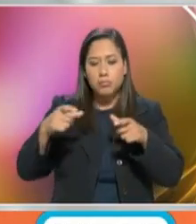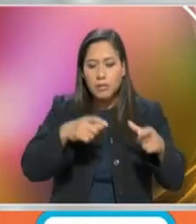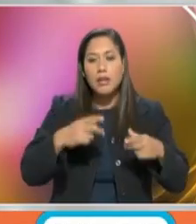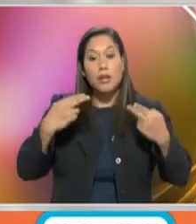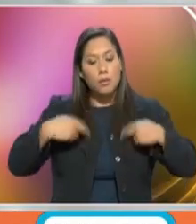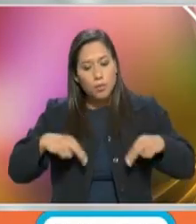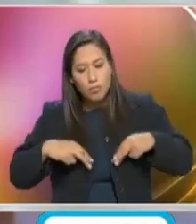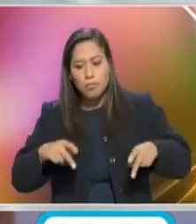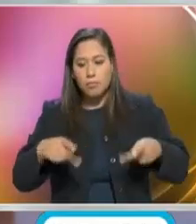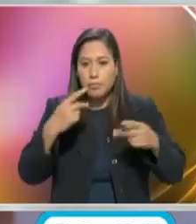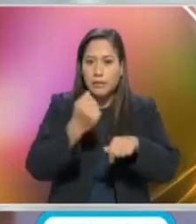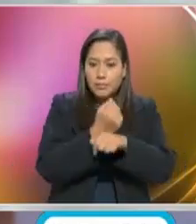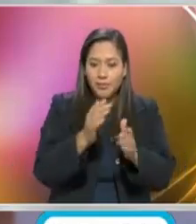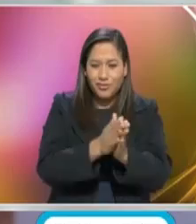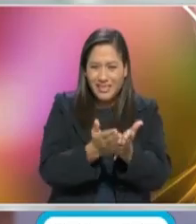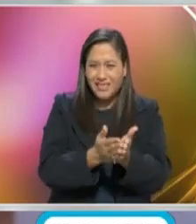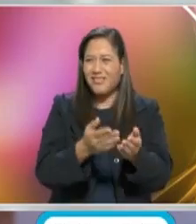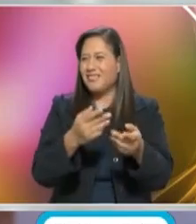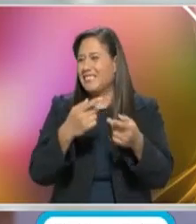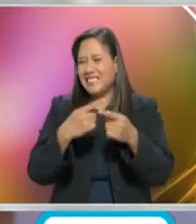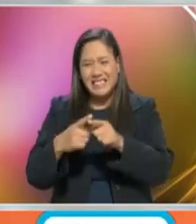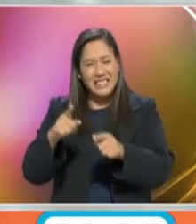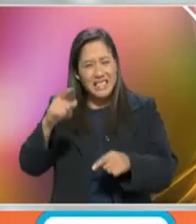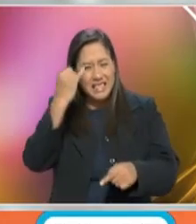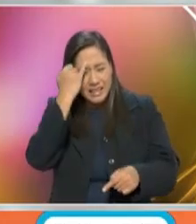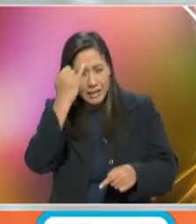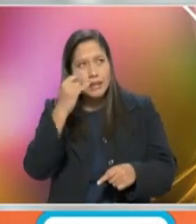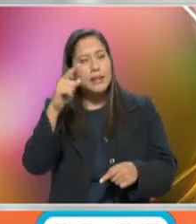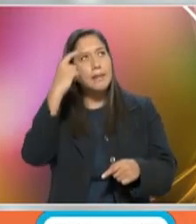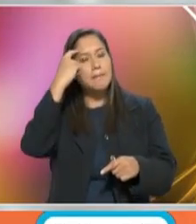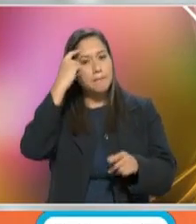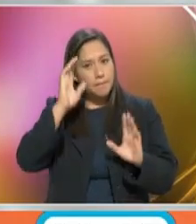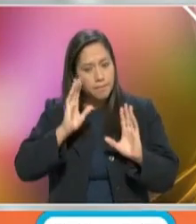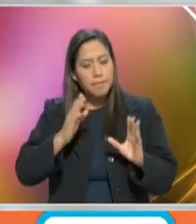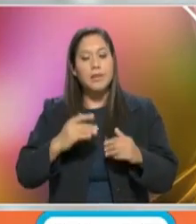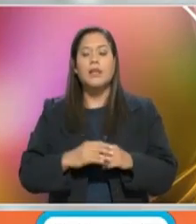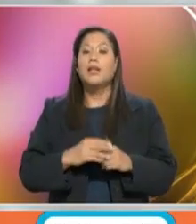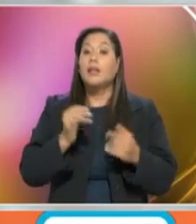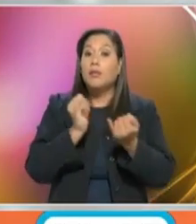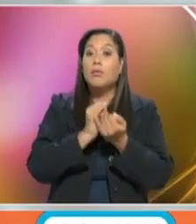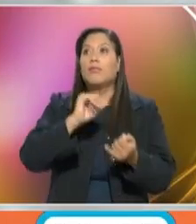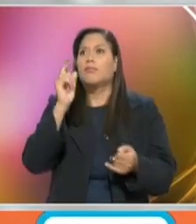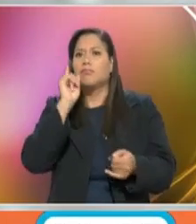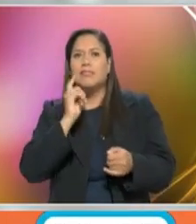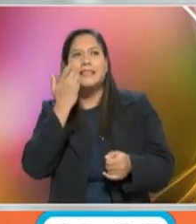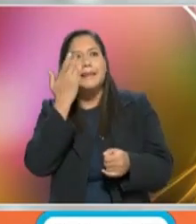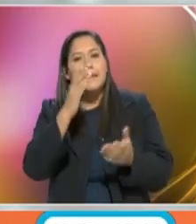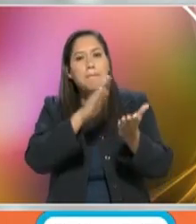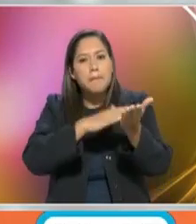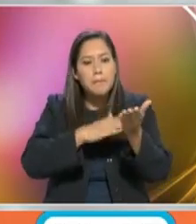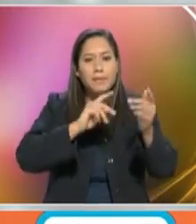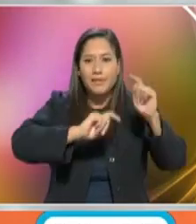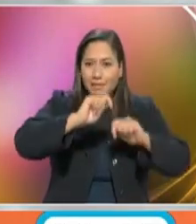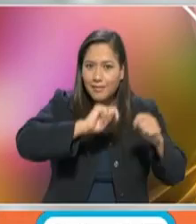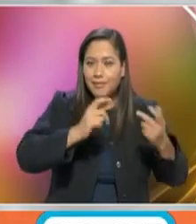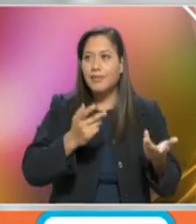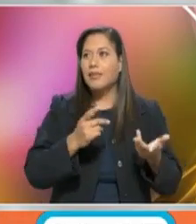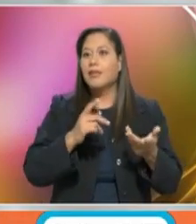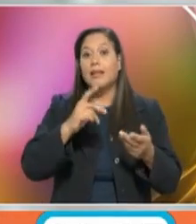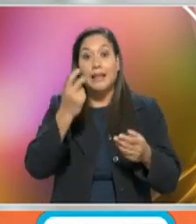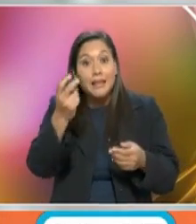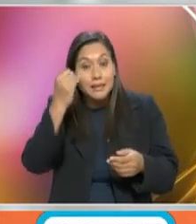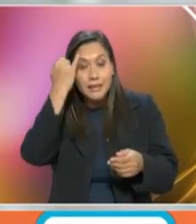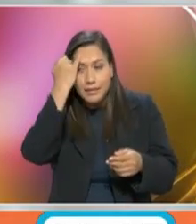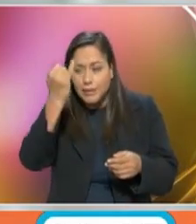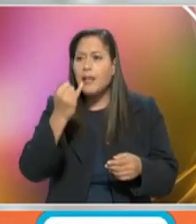de ropa, de zapatos por catálogo. Tienen como muy claro, por ejemplo, también otras quieren poner una papelería y todas esas